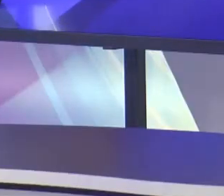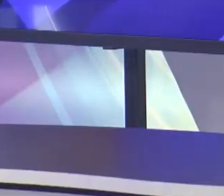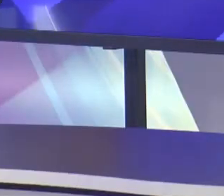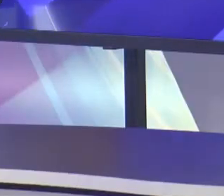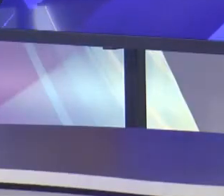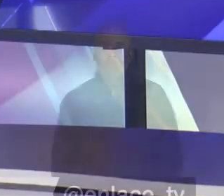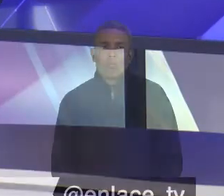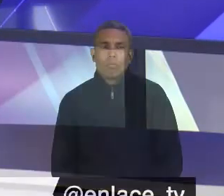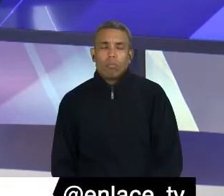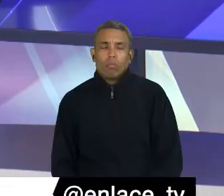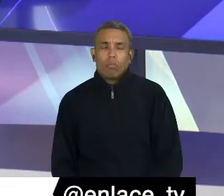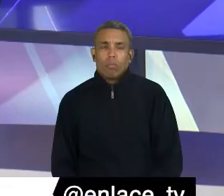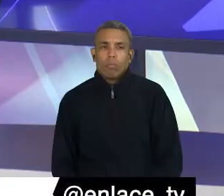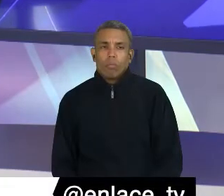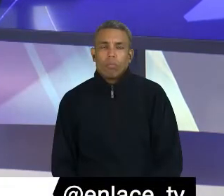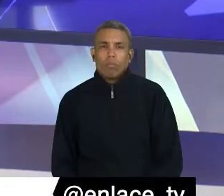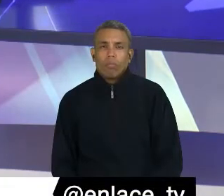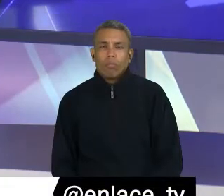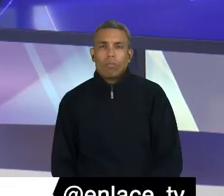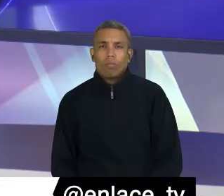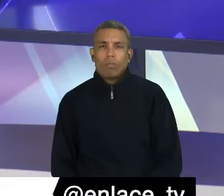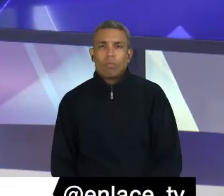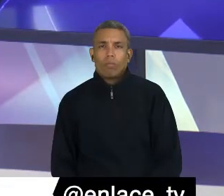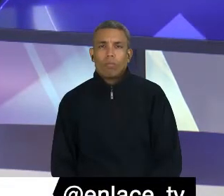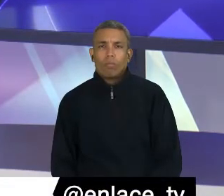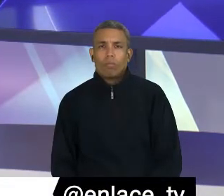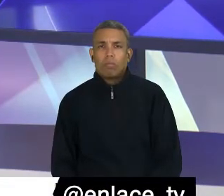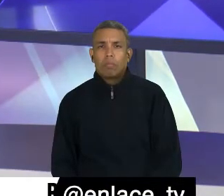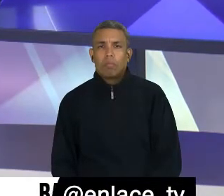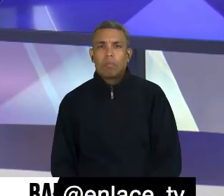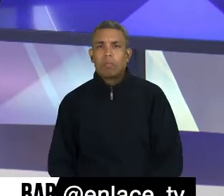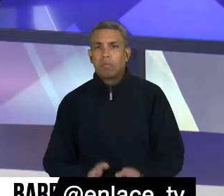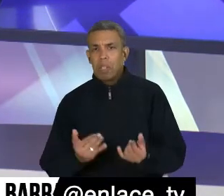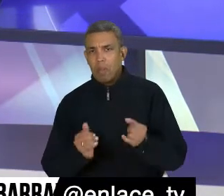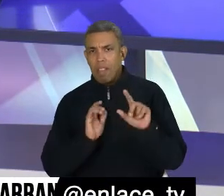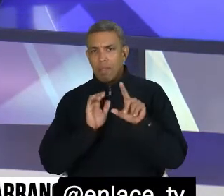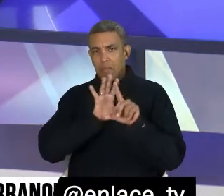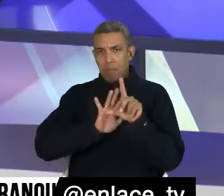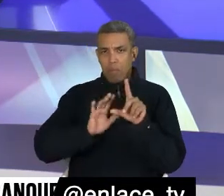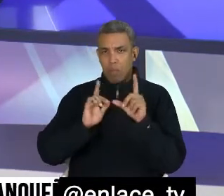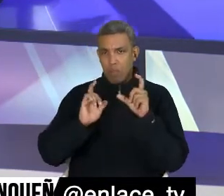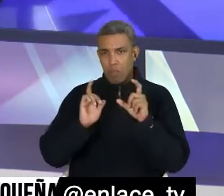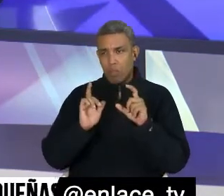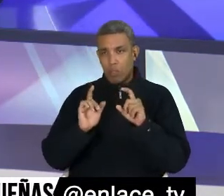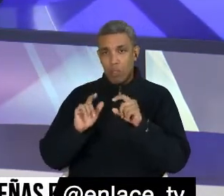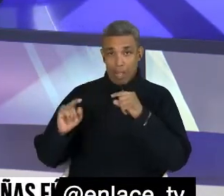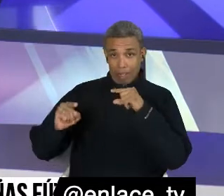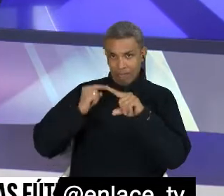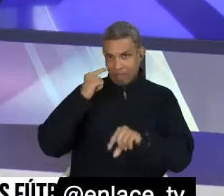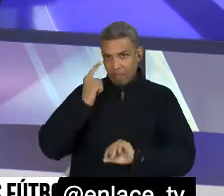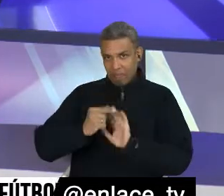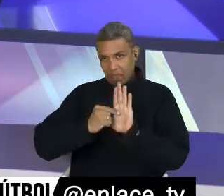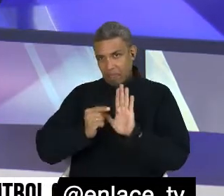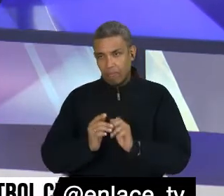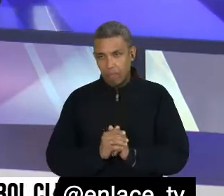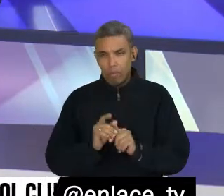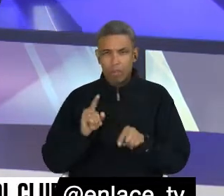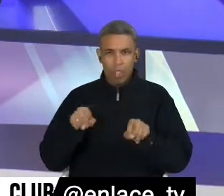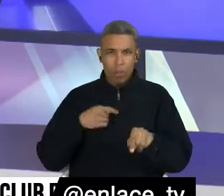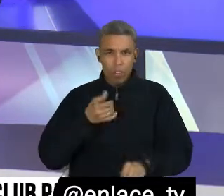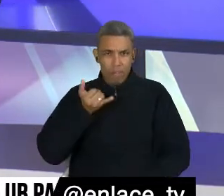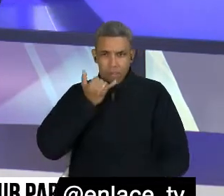Gracias por seguir en Enlace Noticias. En la sección del reportero ciudadano, conozca nuevas denuncias de la comunidad ante la falta de civismo